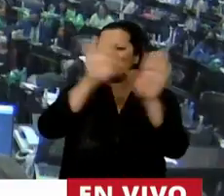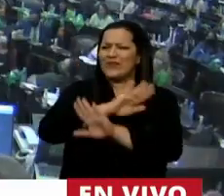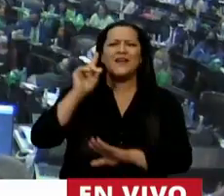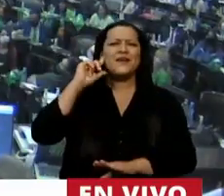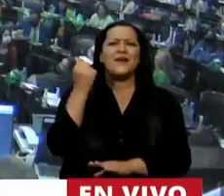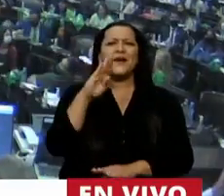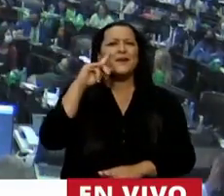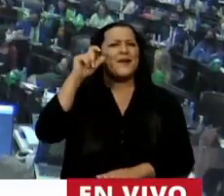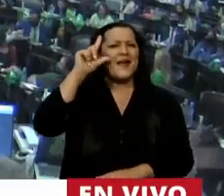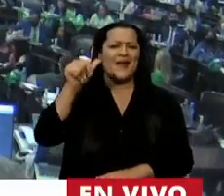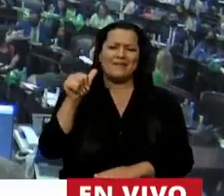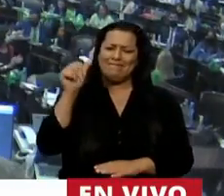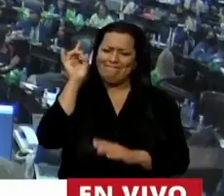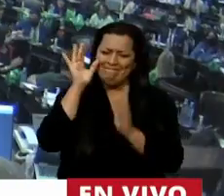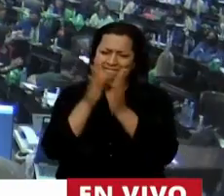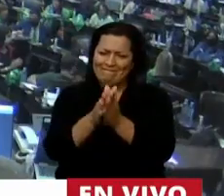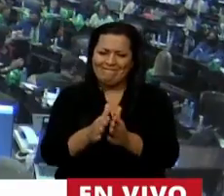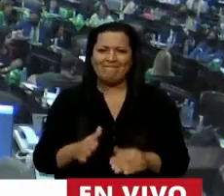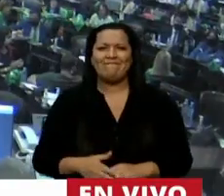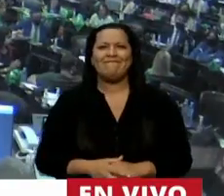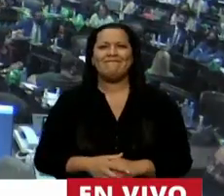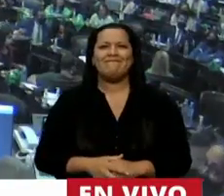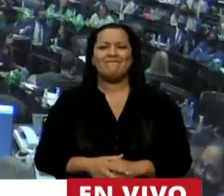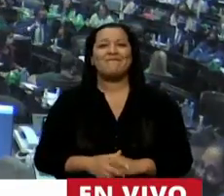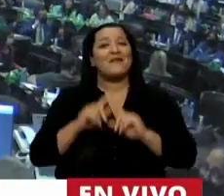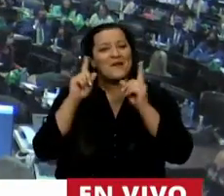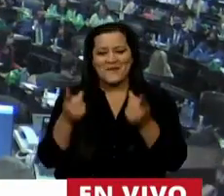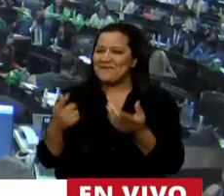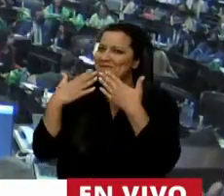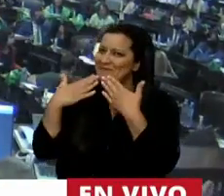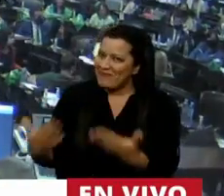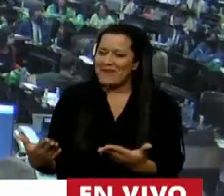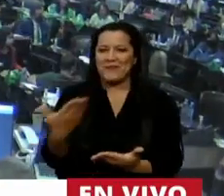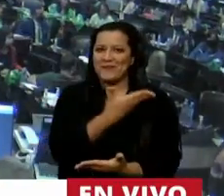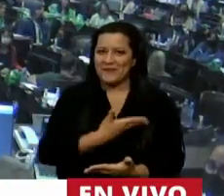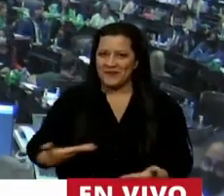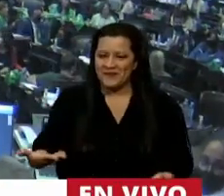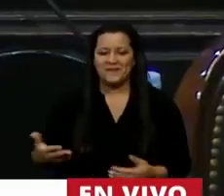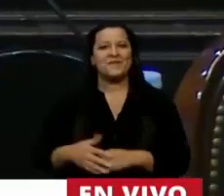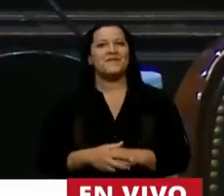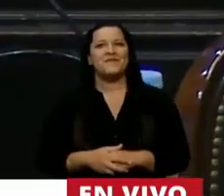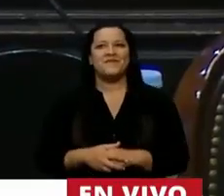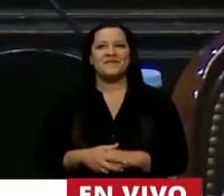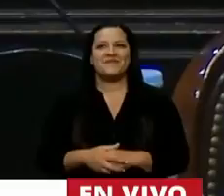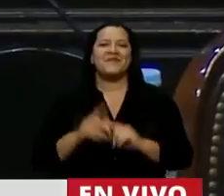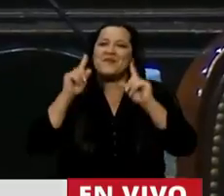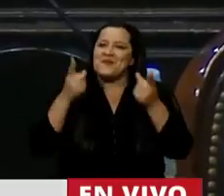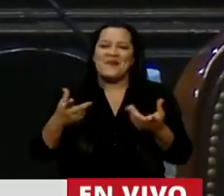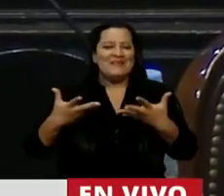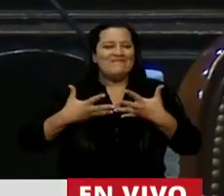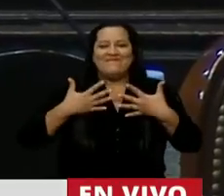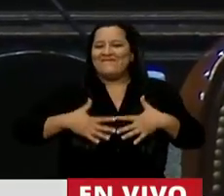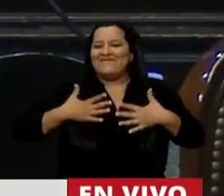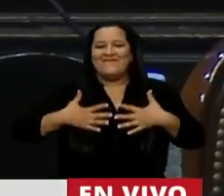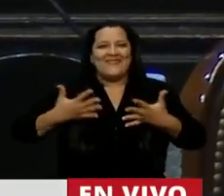Gabriela Beatriz Esteves. Bueno, igualmente muchas gracias, señor presidente. Nada me va a quitar la enorme alegría que